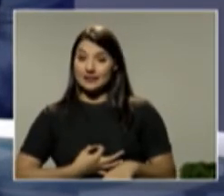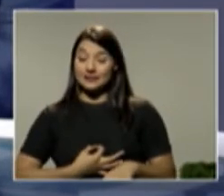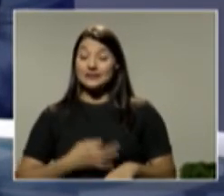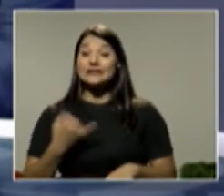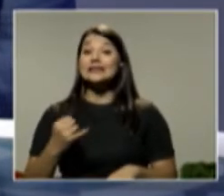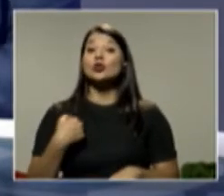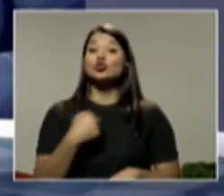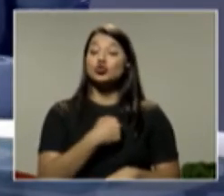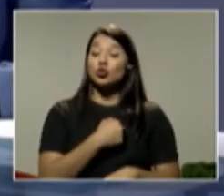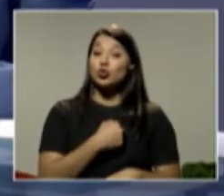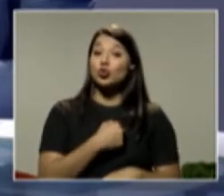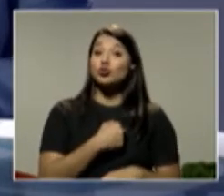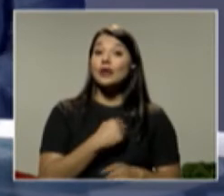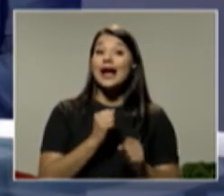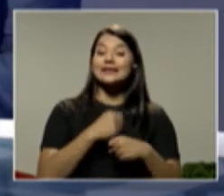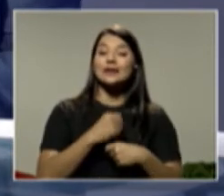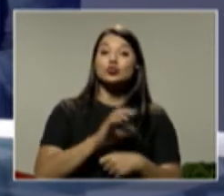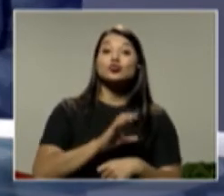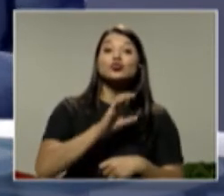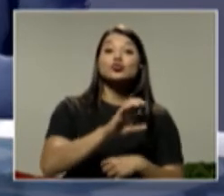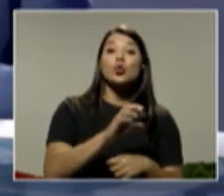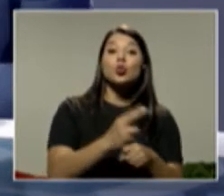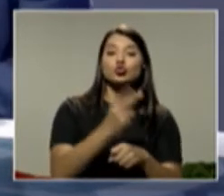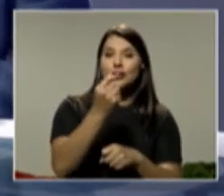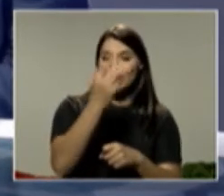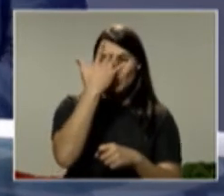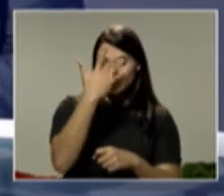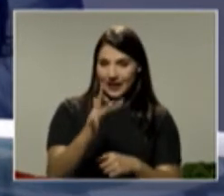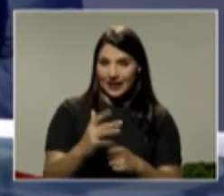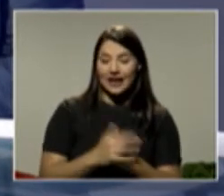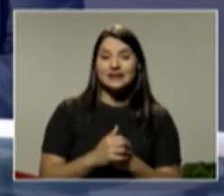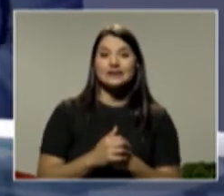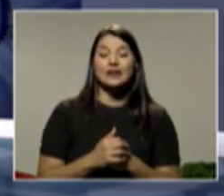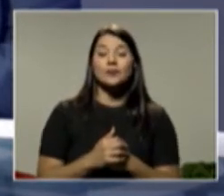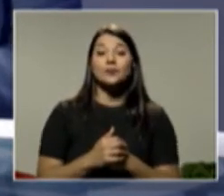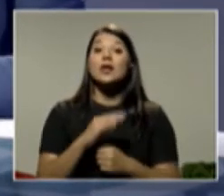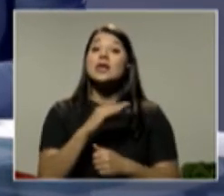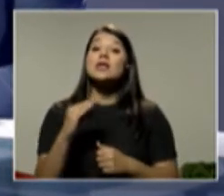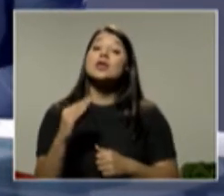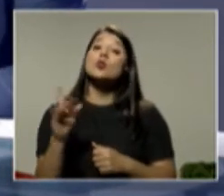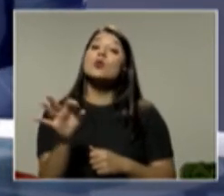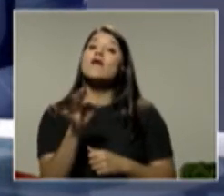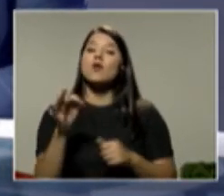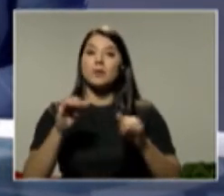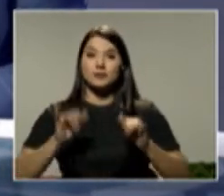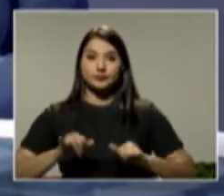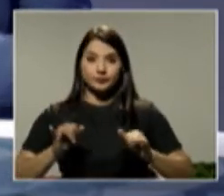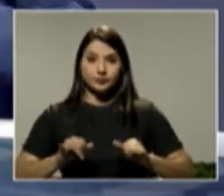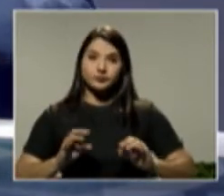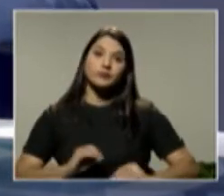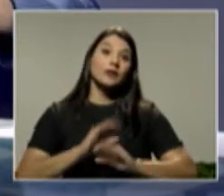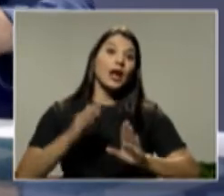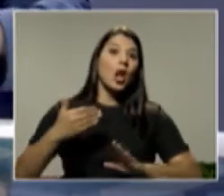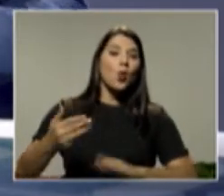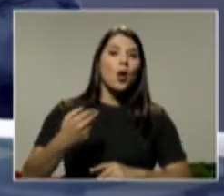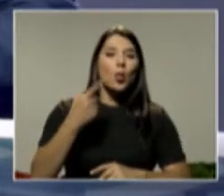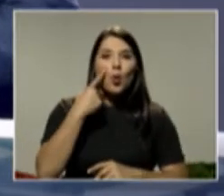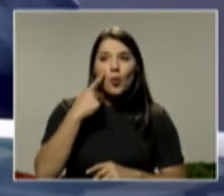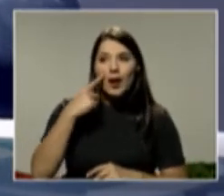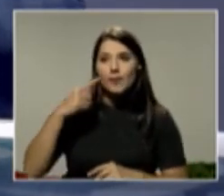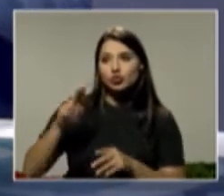tuviéramos una inversión inteligente en todos esos aspectos en los que estamos débiles y de una manera permanente. Claro, cuando vemos a las Paul